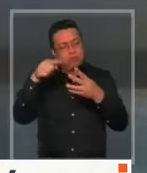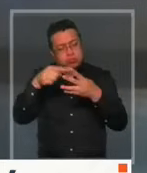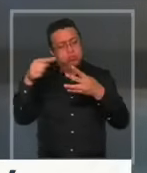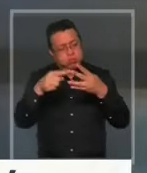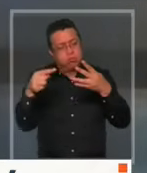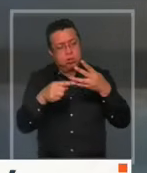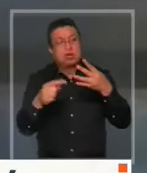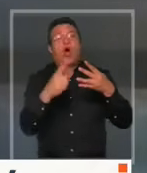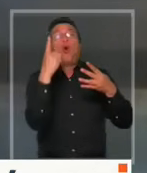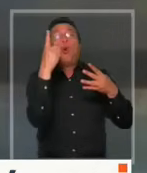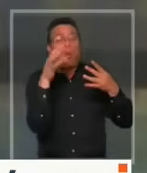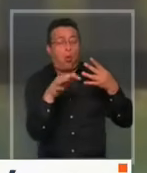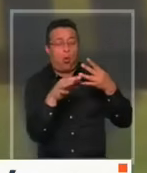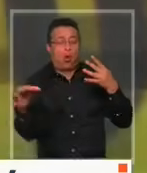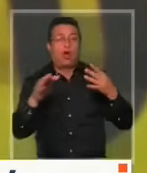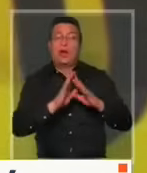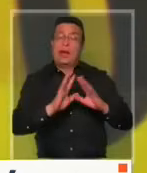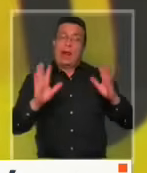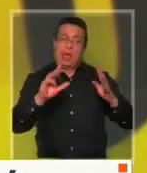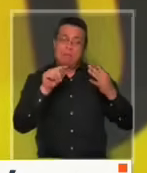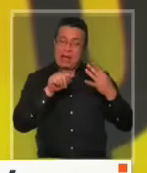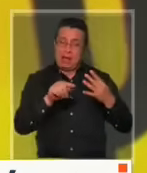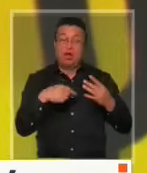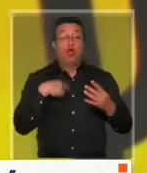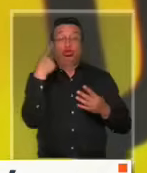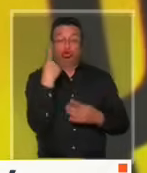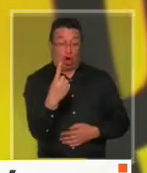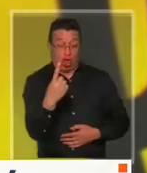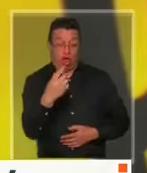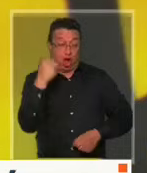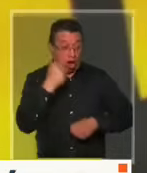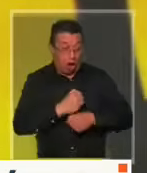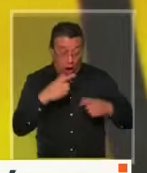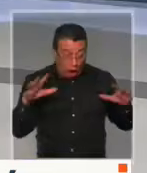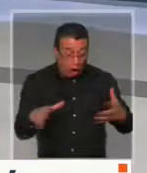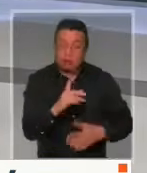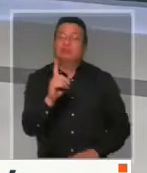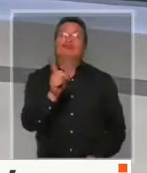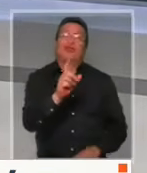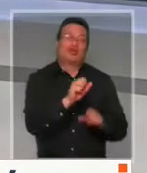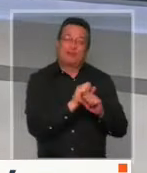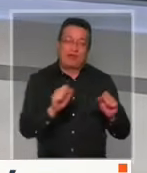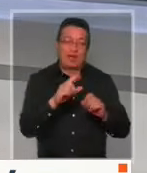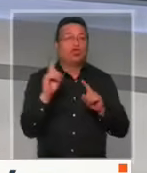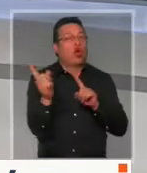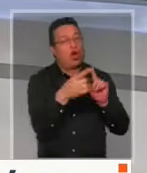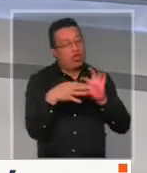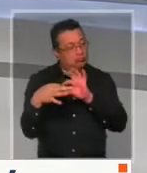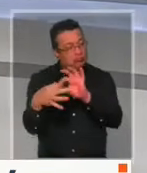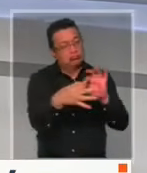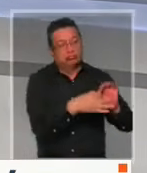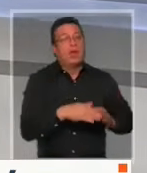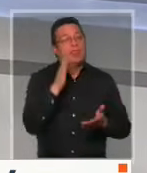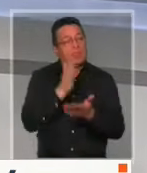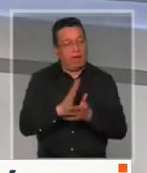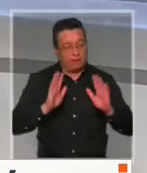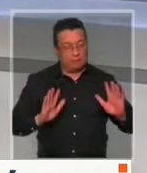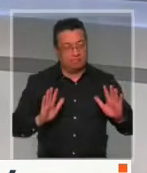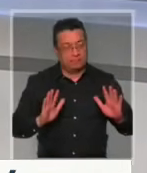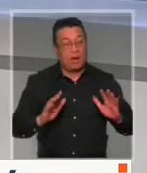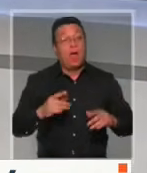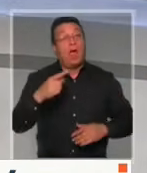esta es una de esas batallas, pero sola ninguna es suficiente. Hay que hacerlas todas. Lo importante es